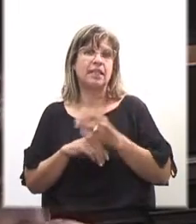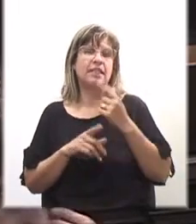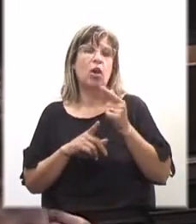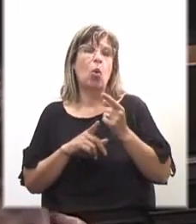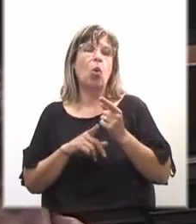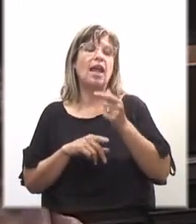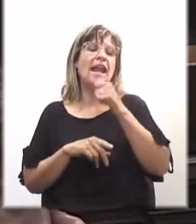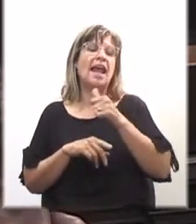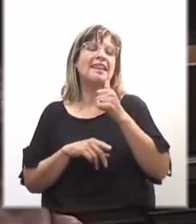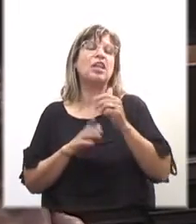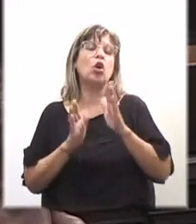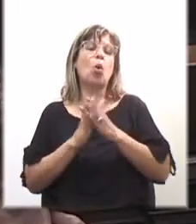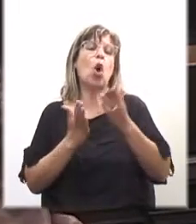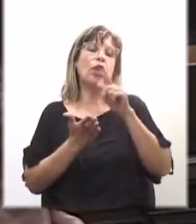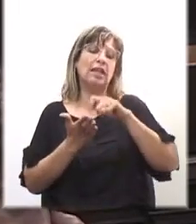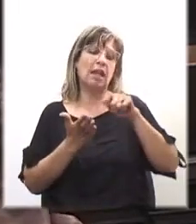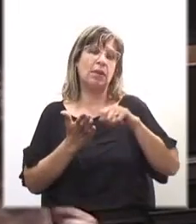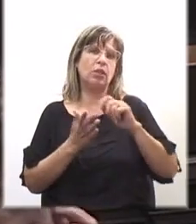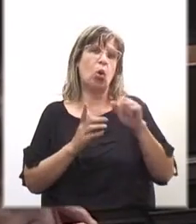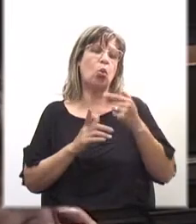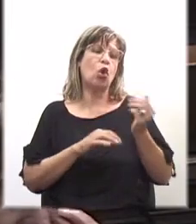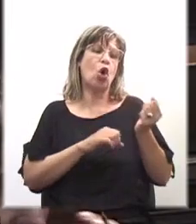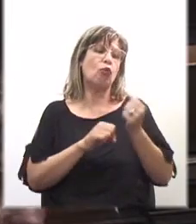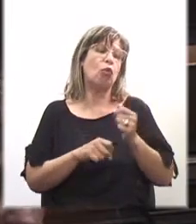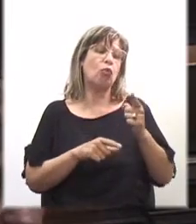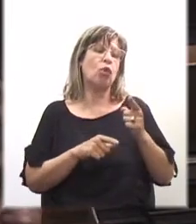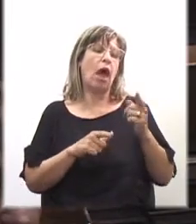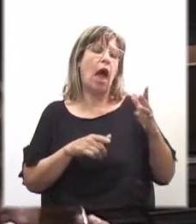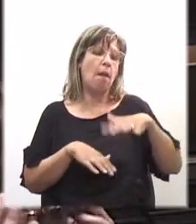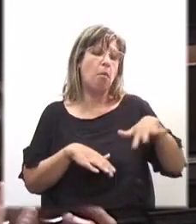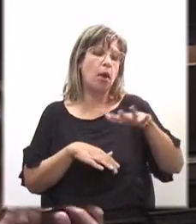Testamento. Uno funda el pueblo judío, el otro el pueblo árabe, los hijos.